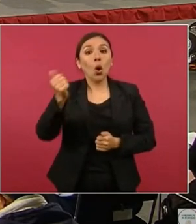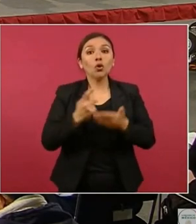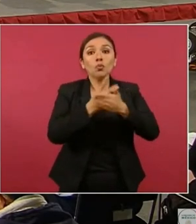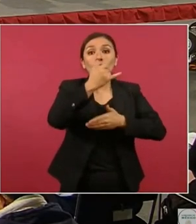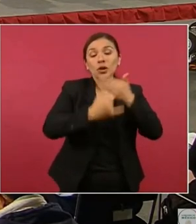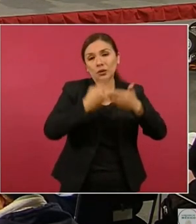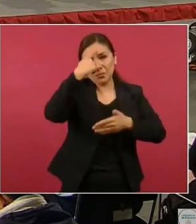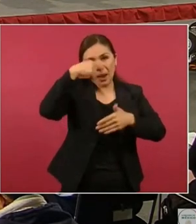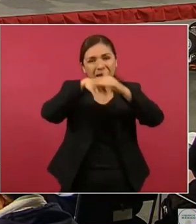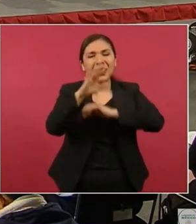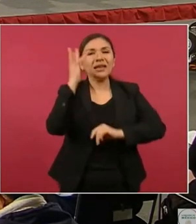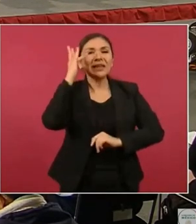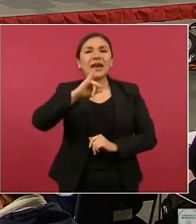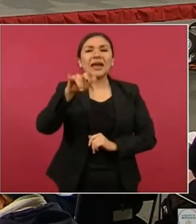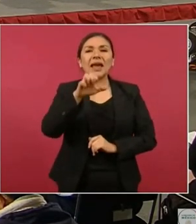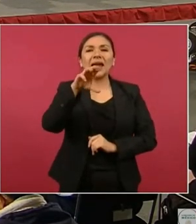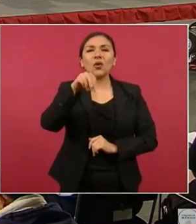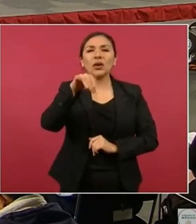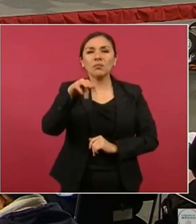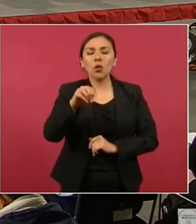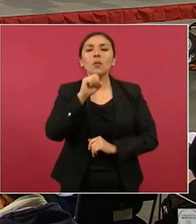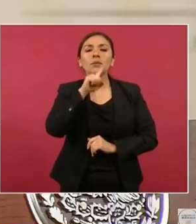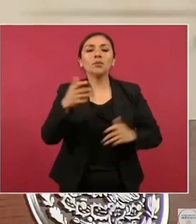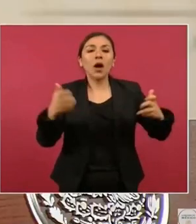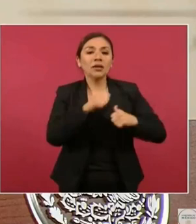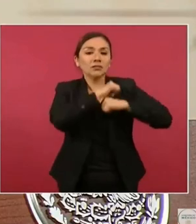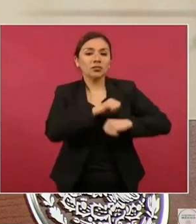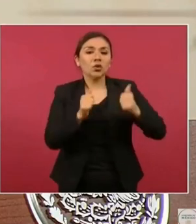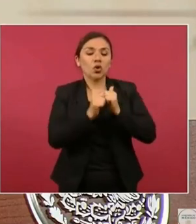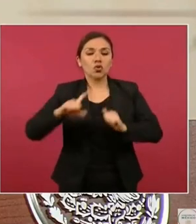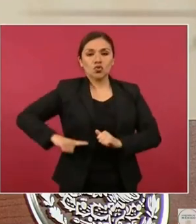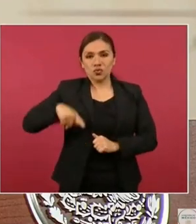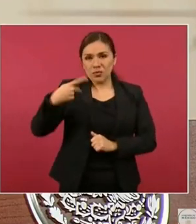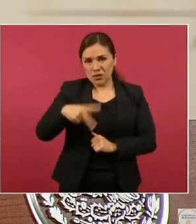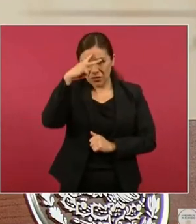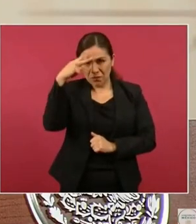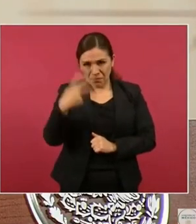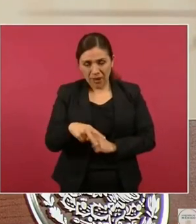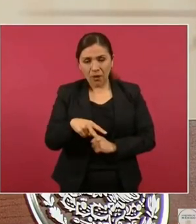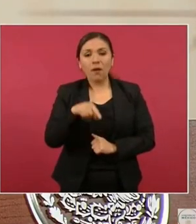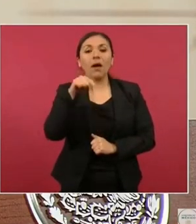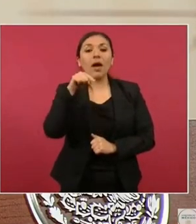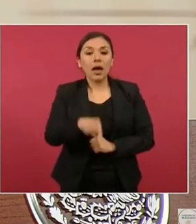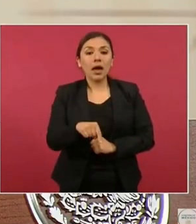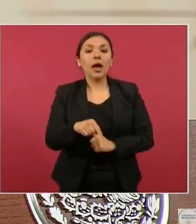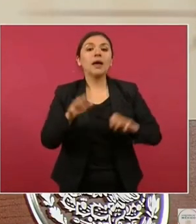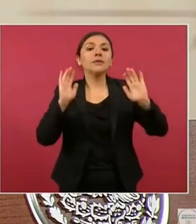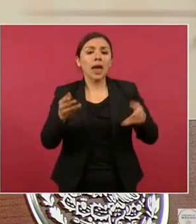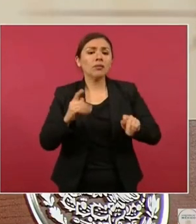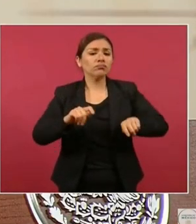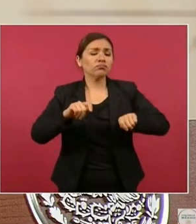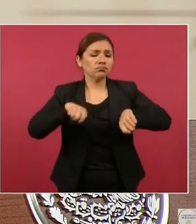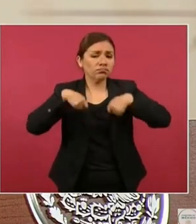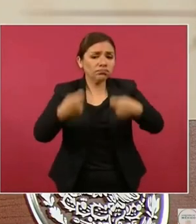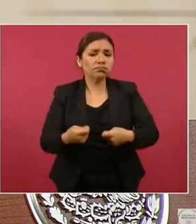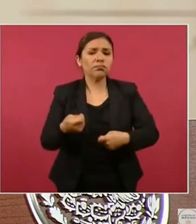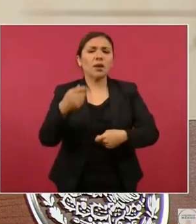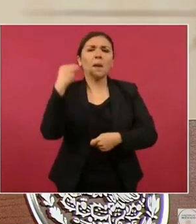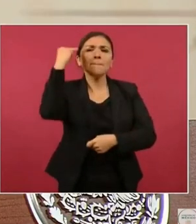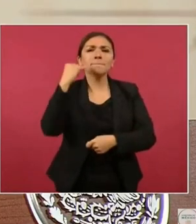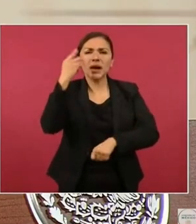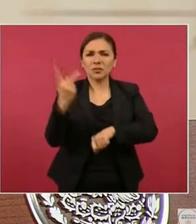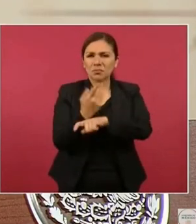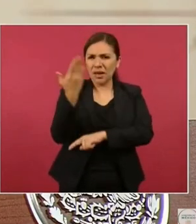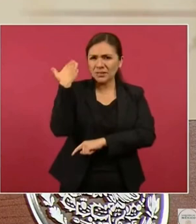es el acceso San Jerónimo, que también es una obra que estuvo a cargo del Gobierno de México, que se entregó el marzo pasado, comprende